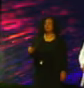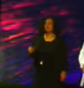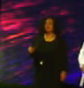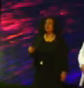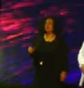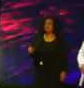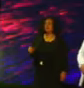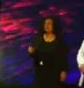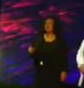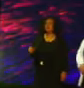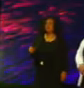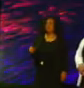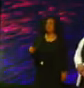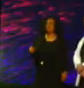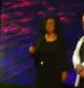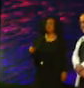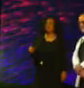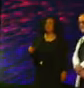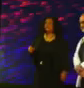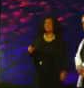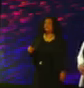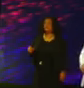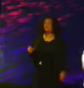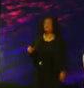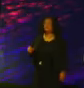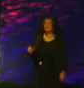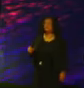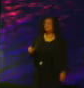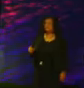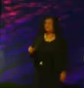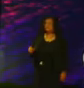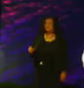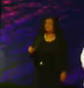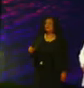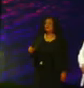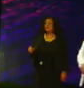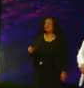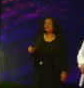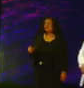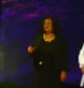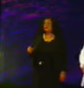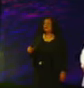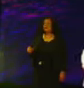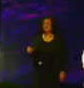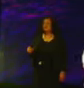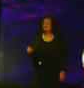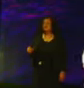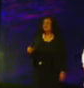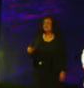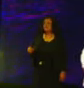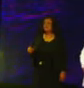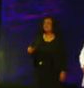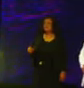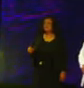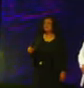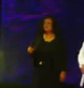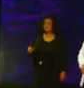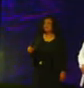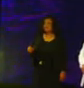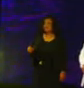muerte, no temeré mal alguno, porque tú